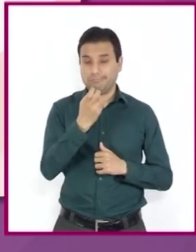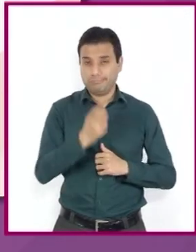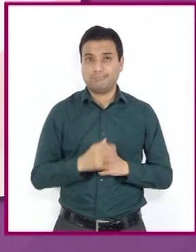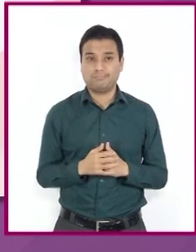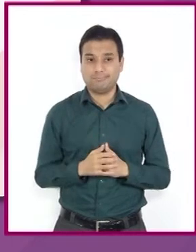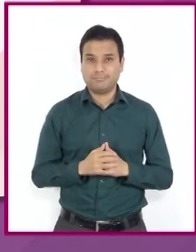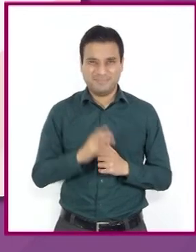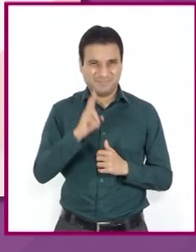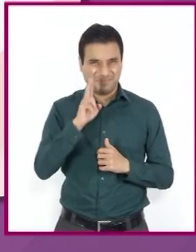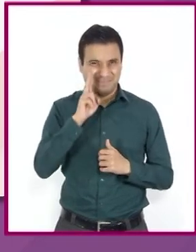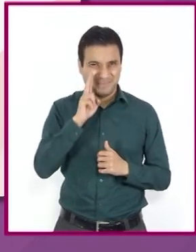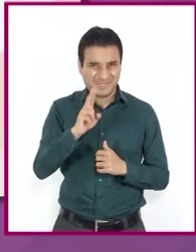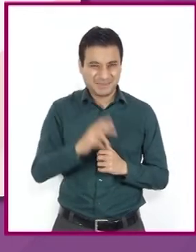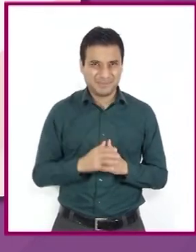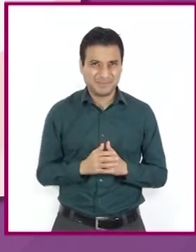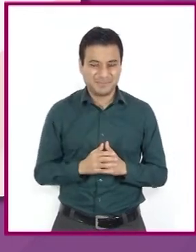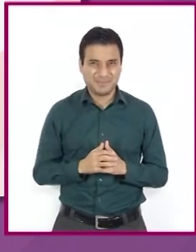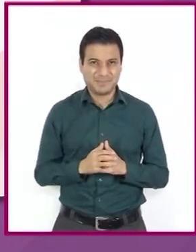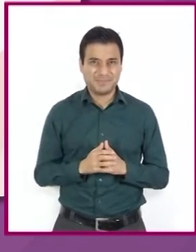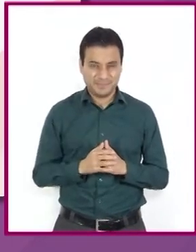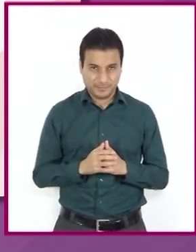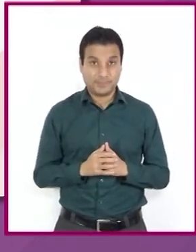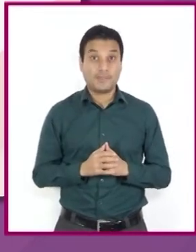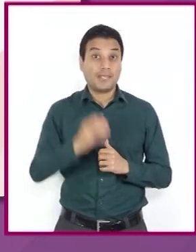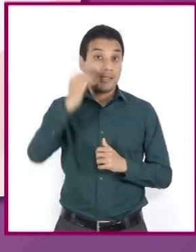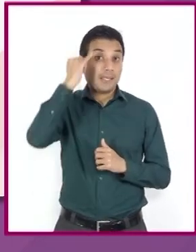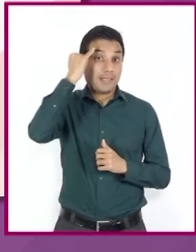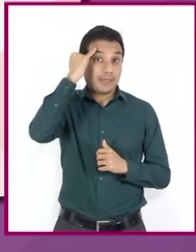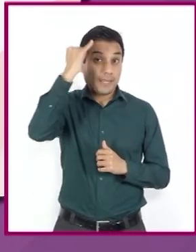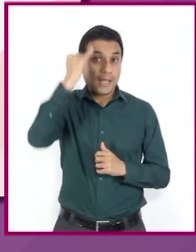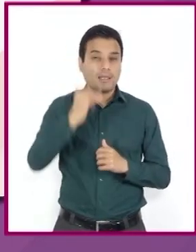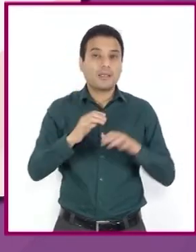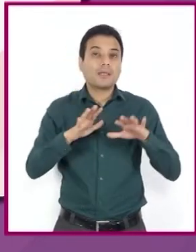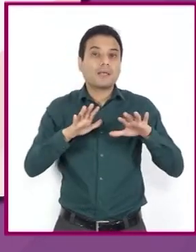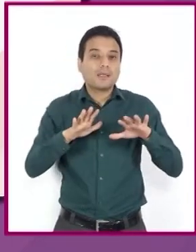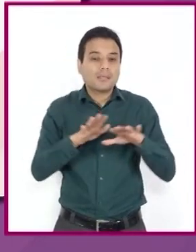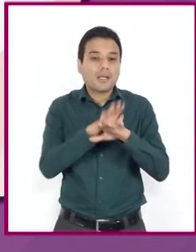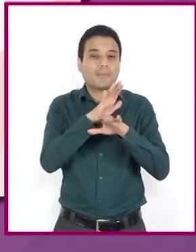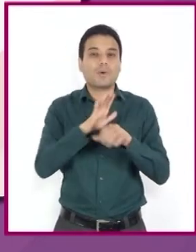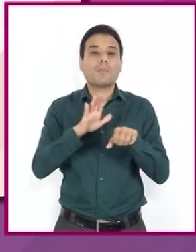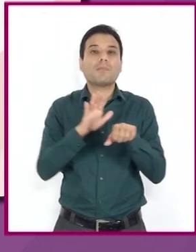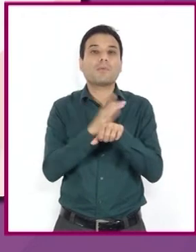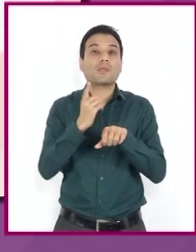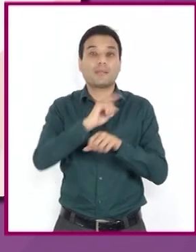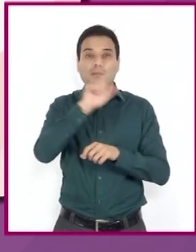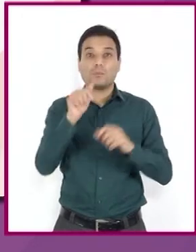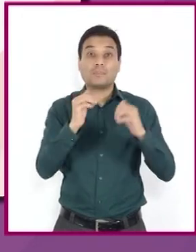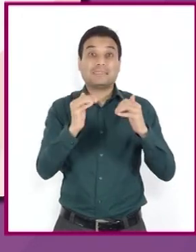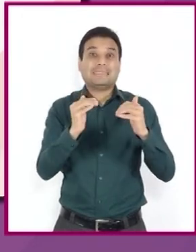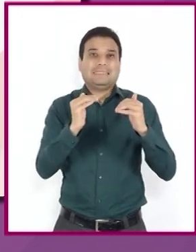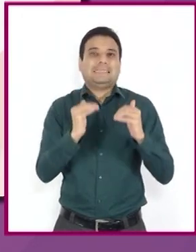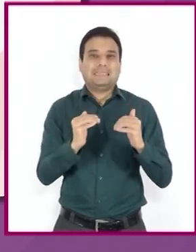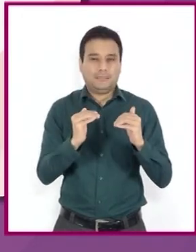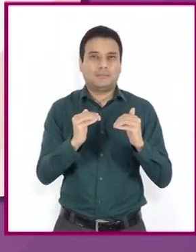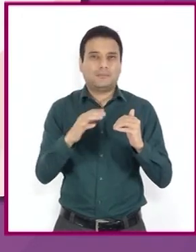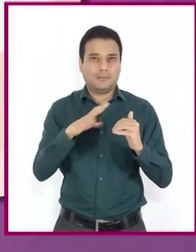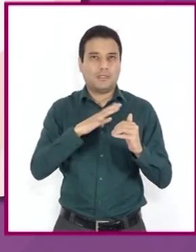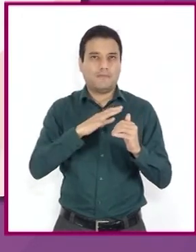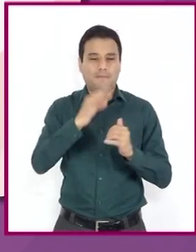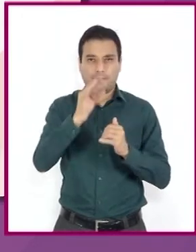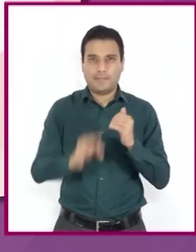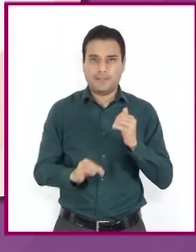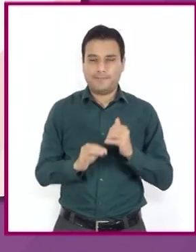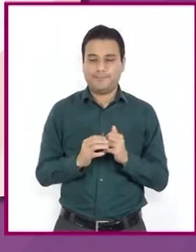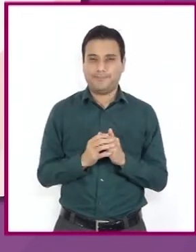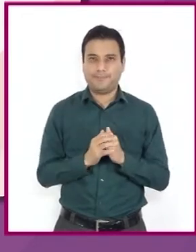observas, recurre a él para cambiar de idea, pues nos lleva a su párrafo de conclusión, el